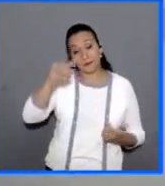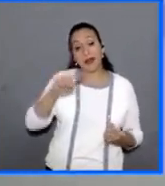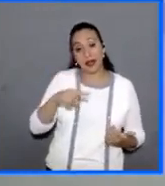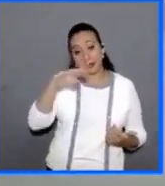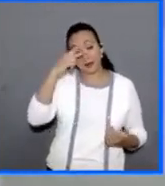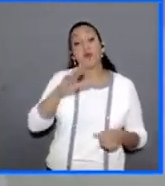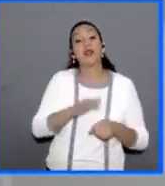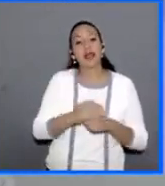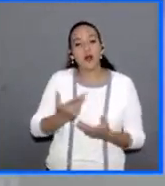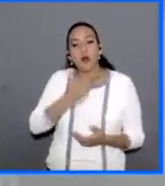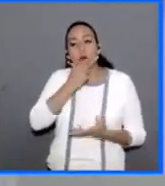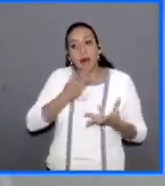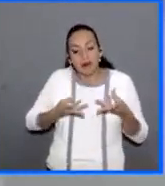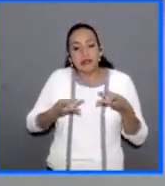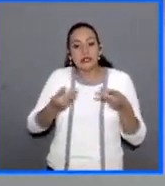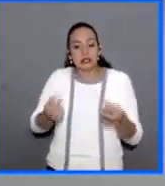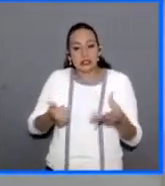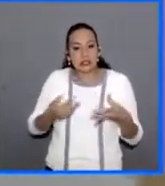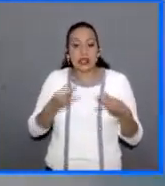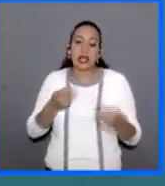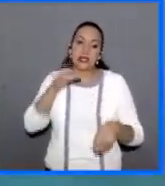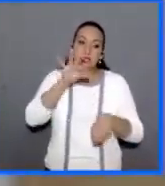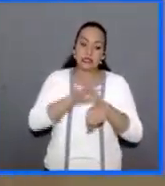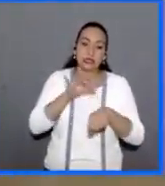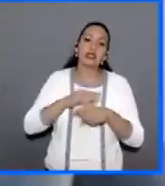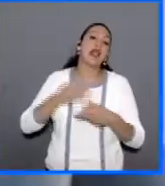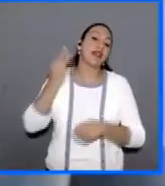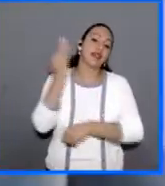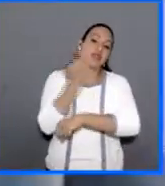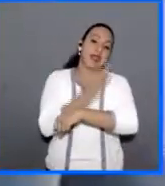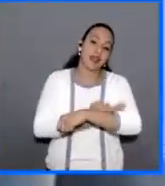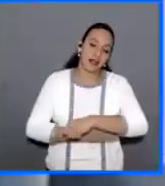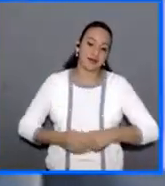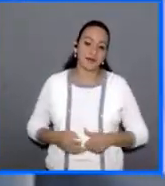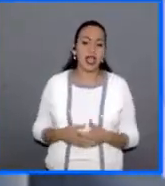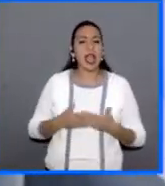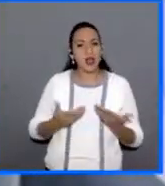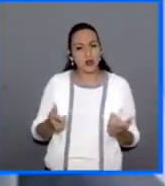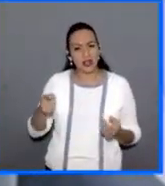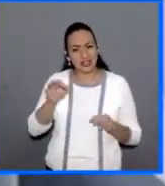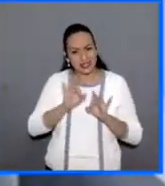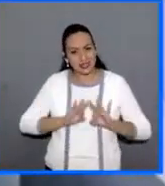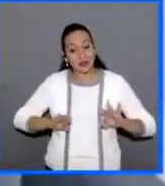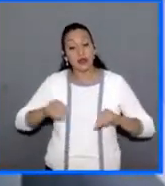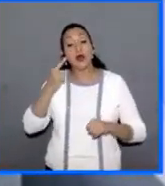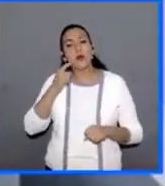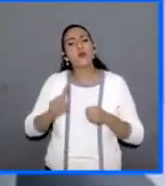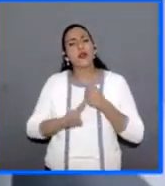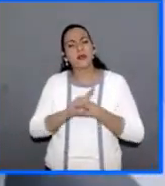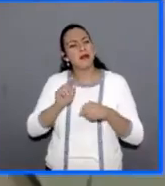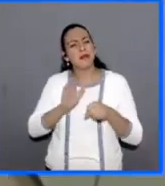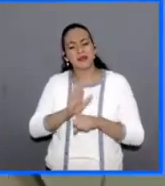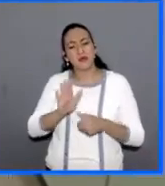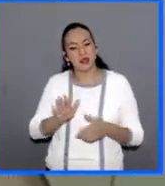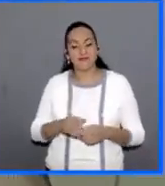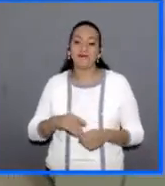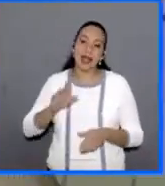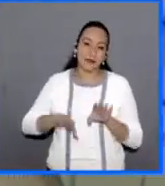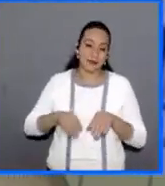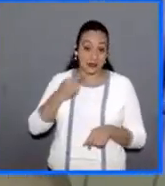factor elevado de riesgo y vulnerabilidad ante esta enfermedad es la edad. Así que a partir de los 40 años